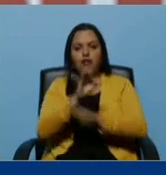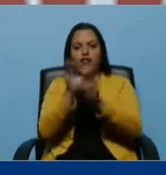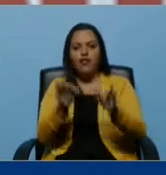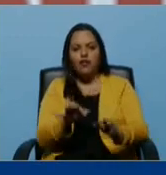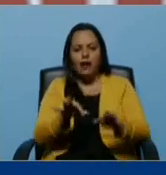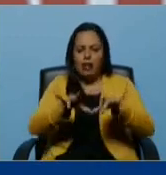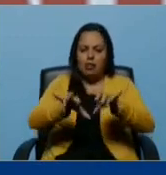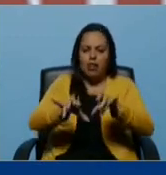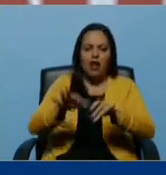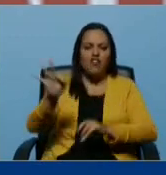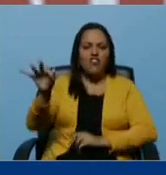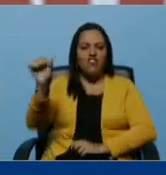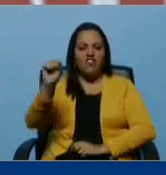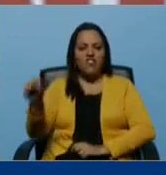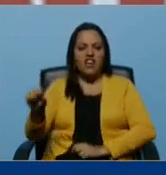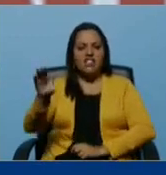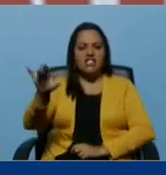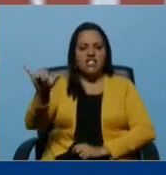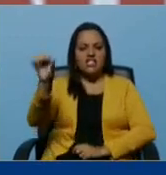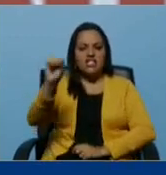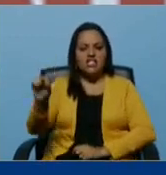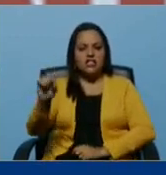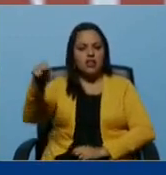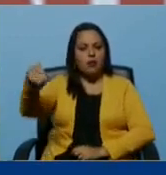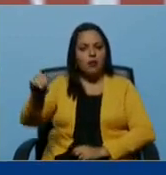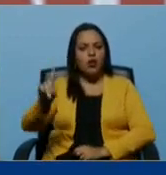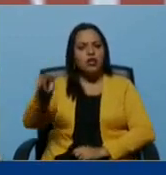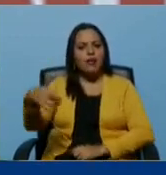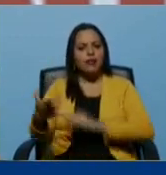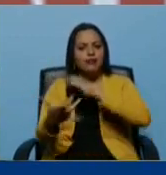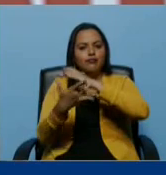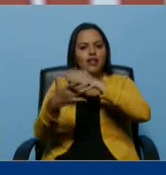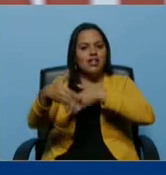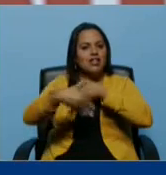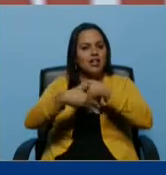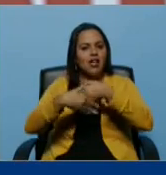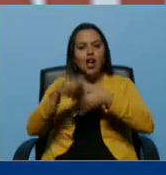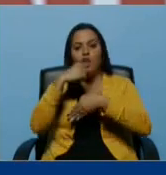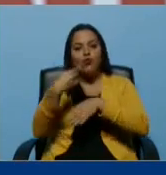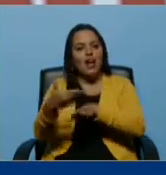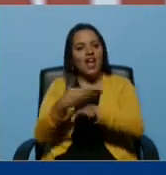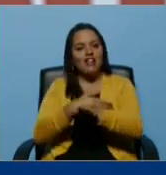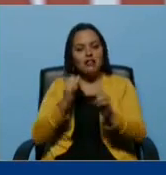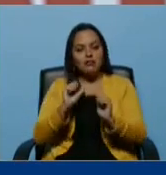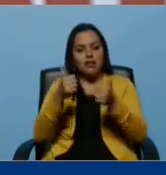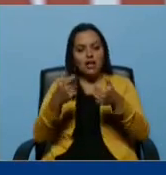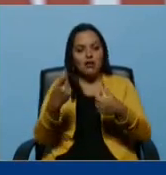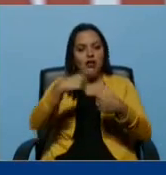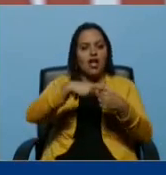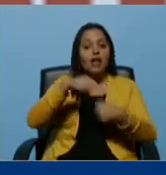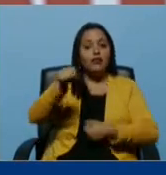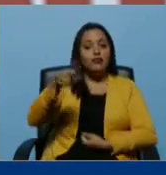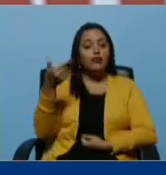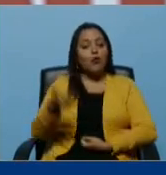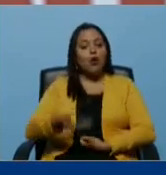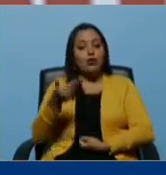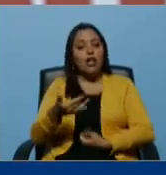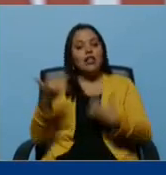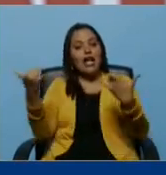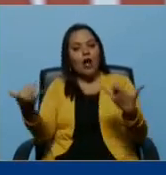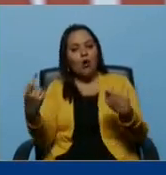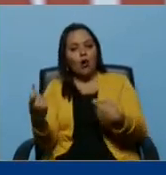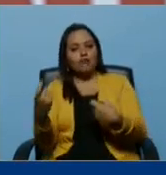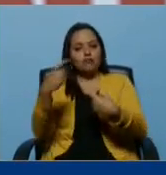de tecnofascismo, de fascismo digital, que no estaba contemplada inicialmente. Y es importante que sea incluida